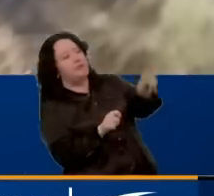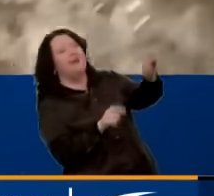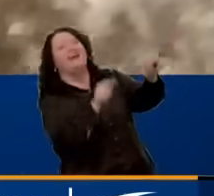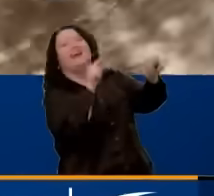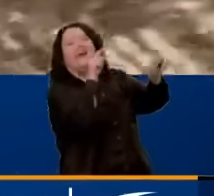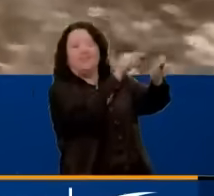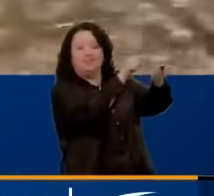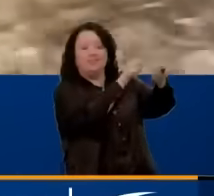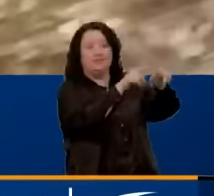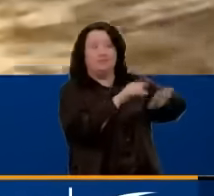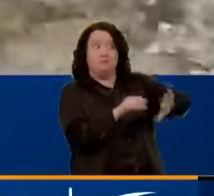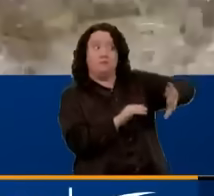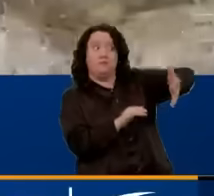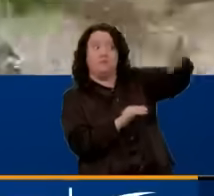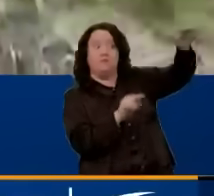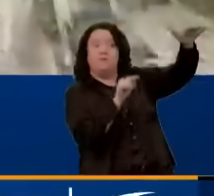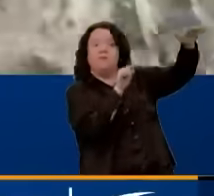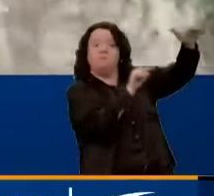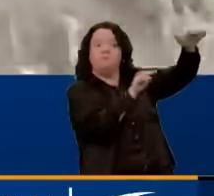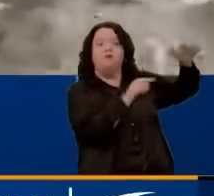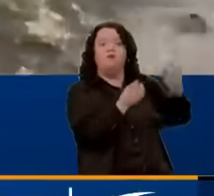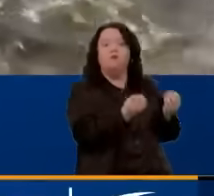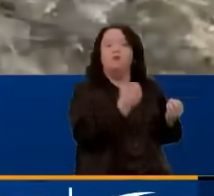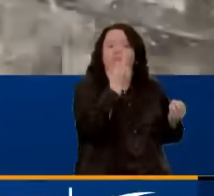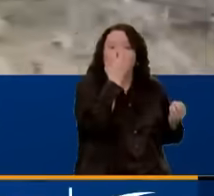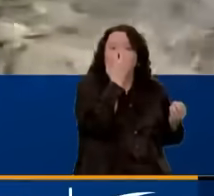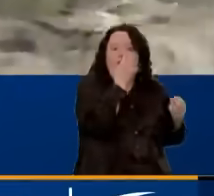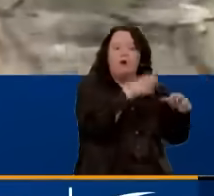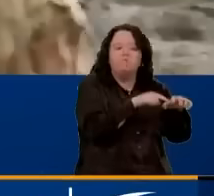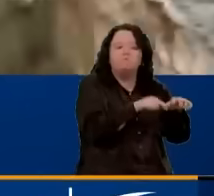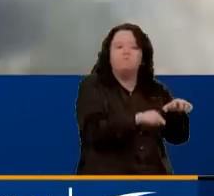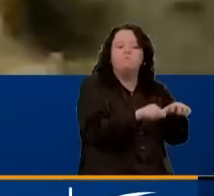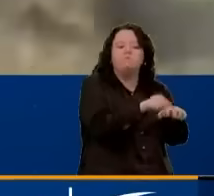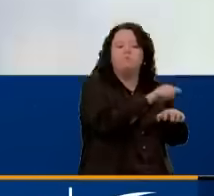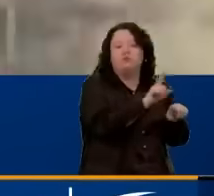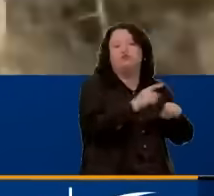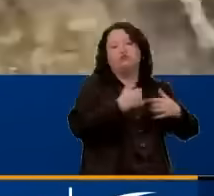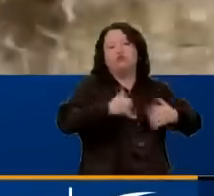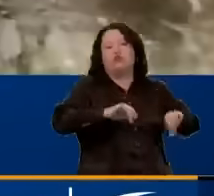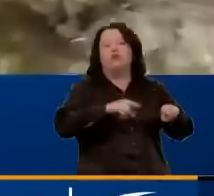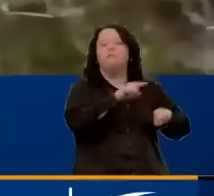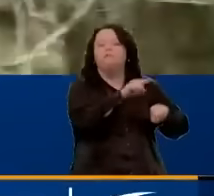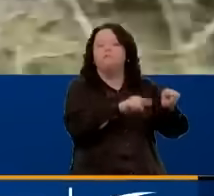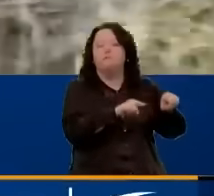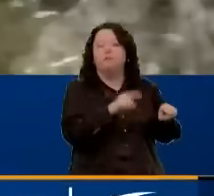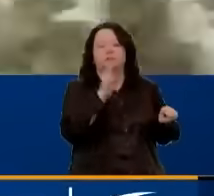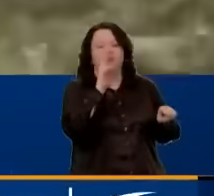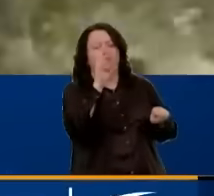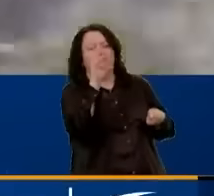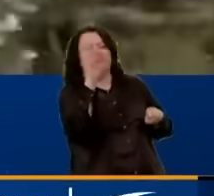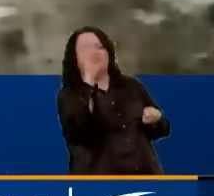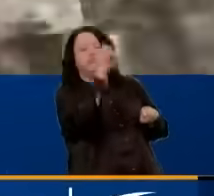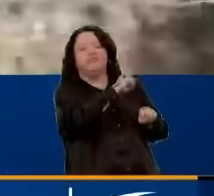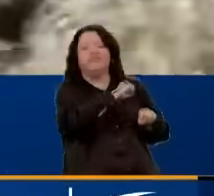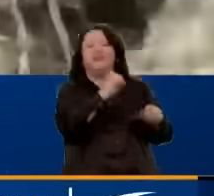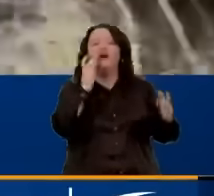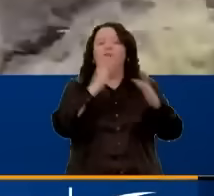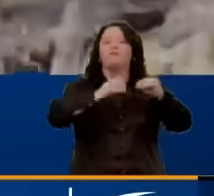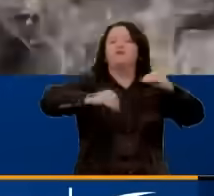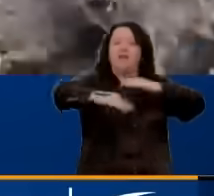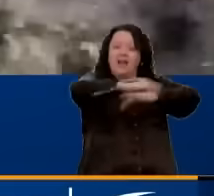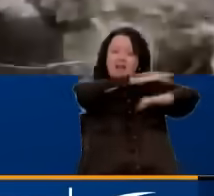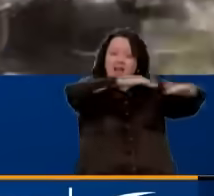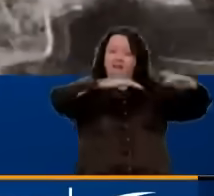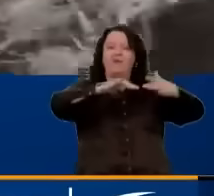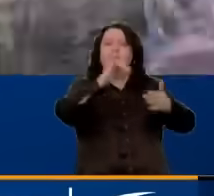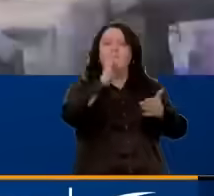Allí en ese punto todavía hay focos de calor y también evidenciamos un poco la devastación ambiental que sufrió